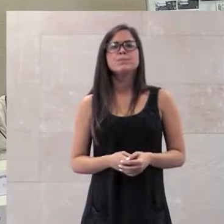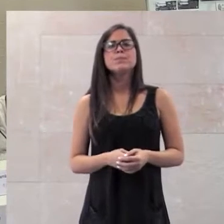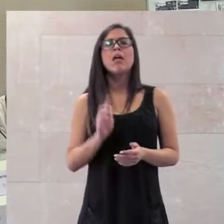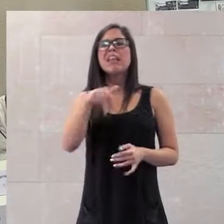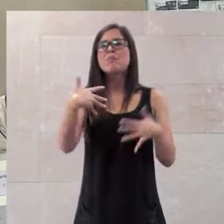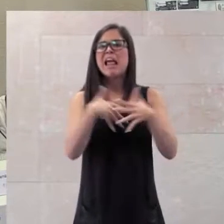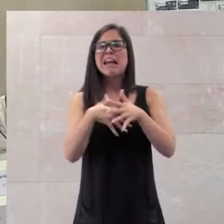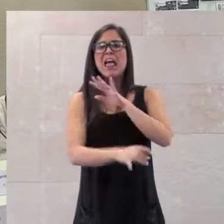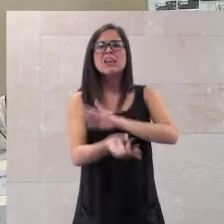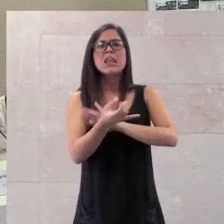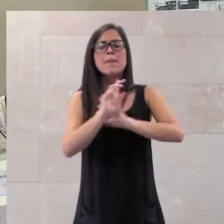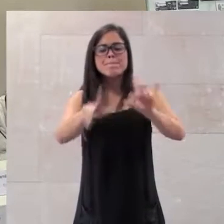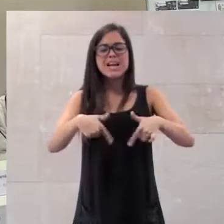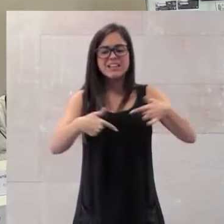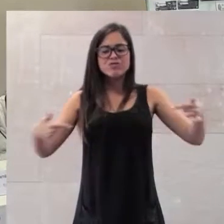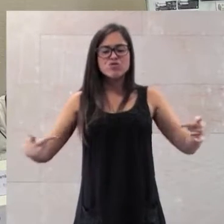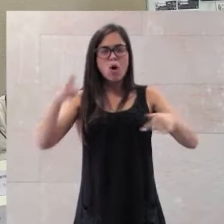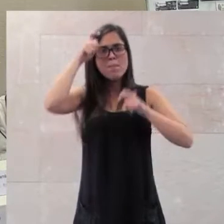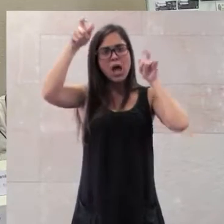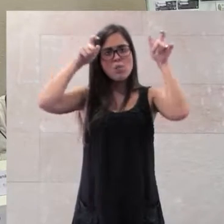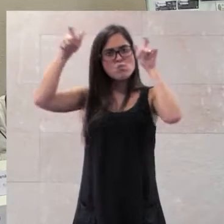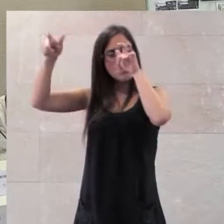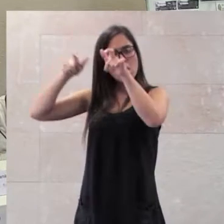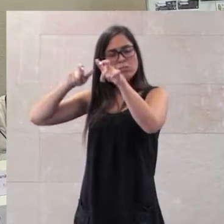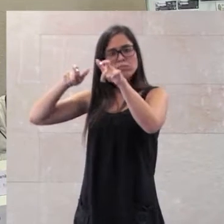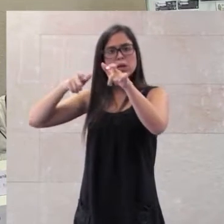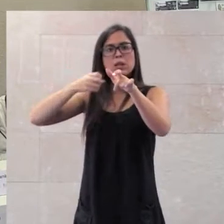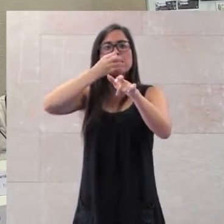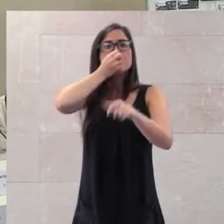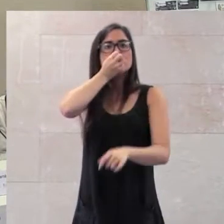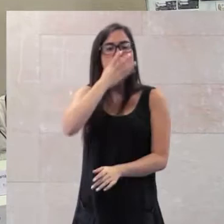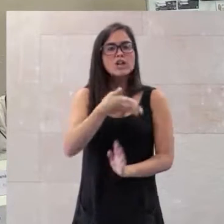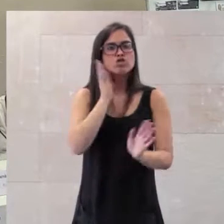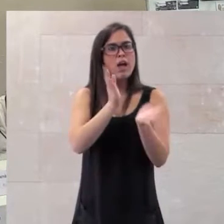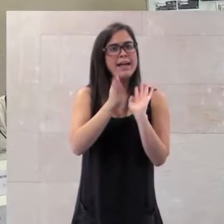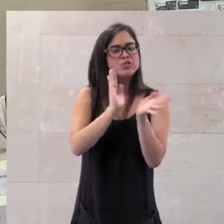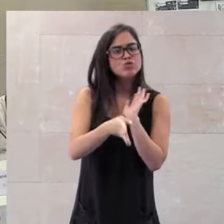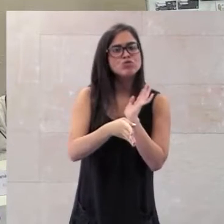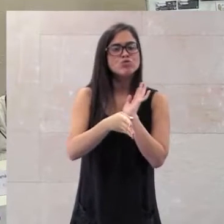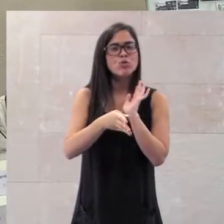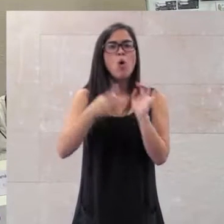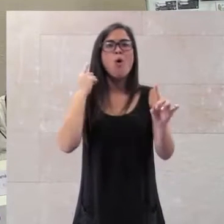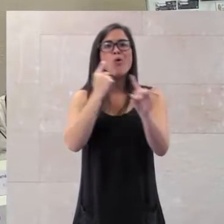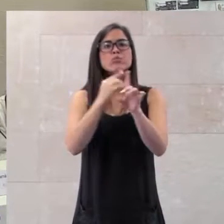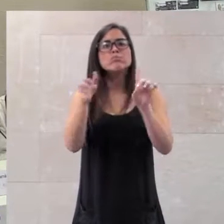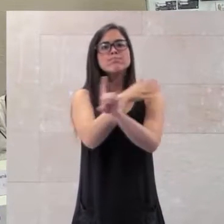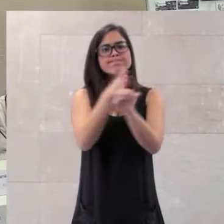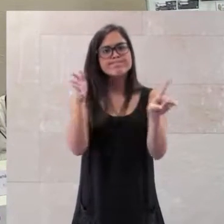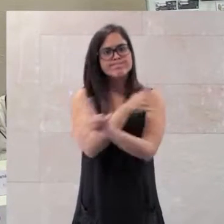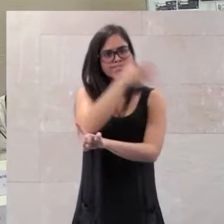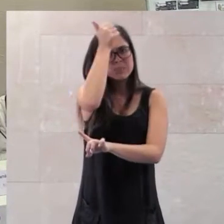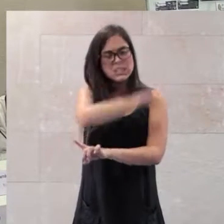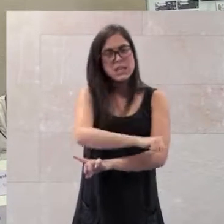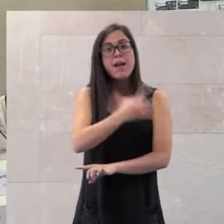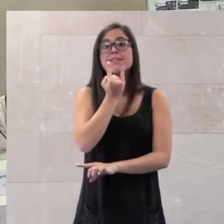hacen redes, plataformas en los pueblos de buenos tratos, contra la violencia machista.